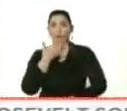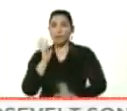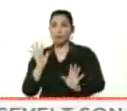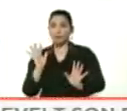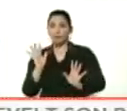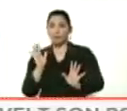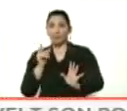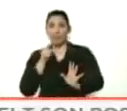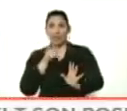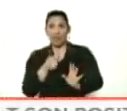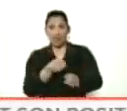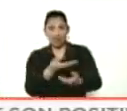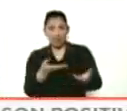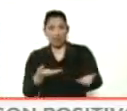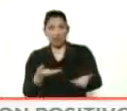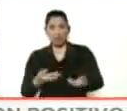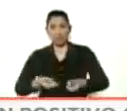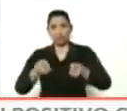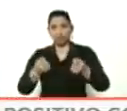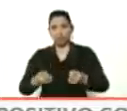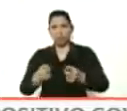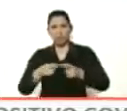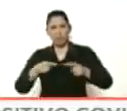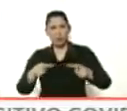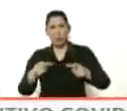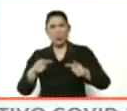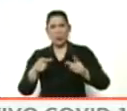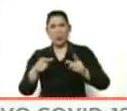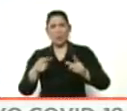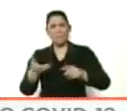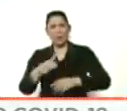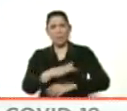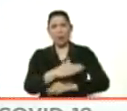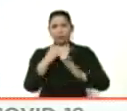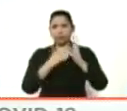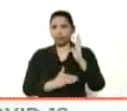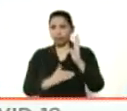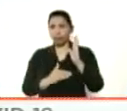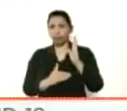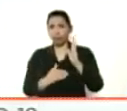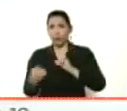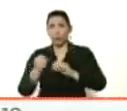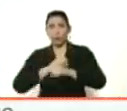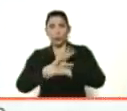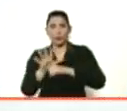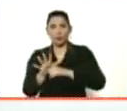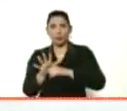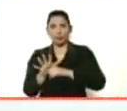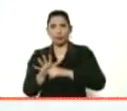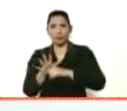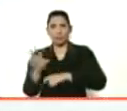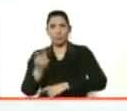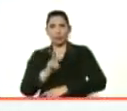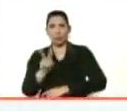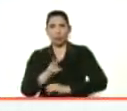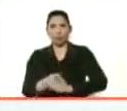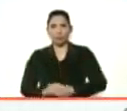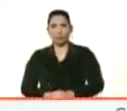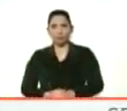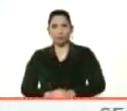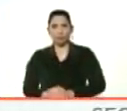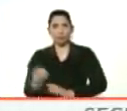una de las mortalidades más, de las letalidades más bajas del planeta por COVID-19. Tenemos